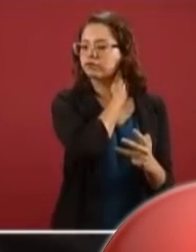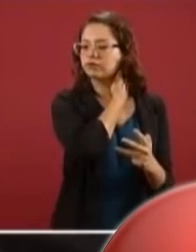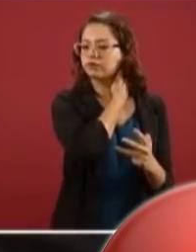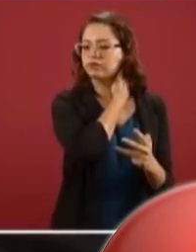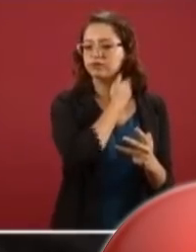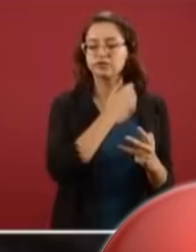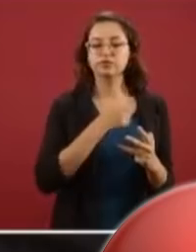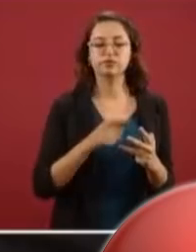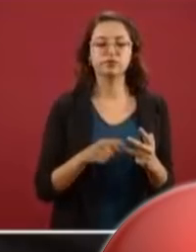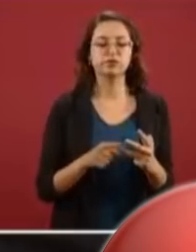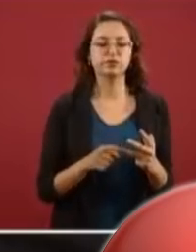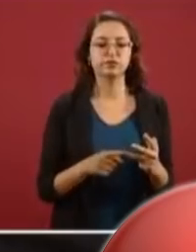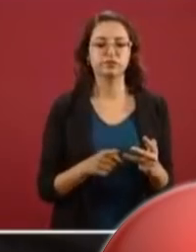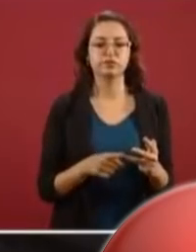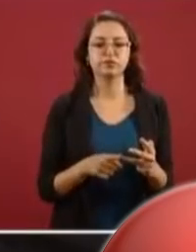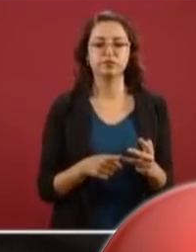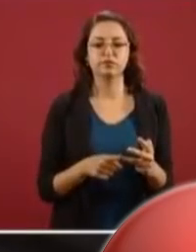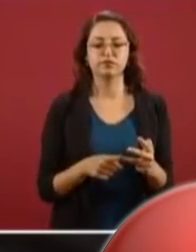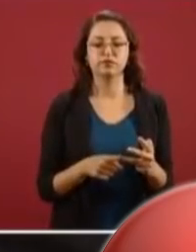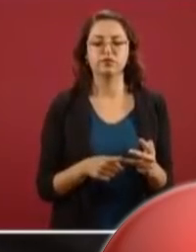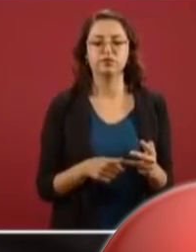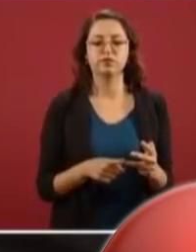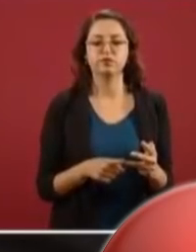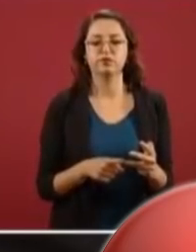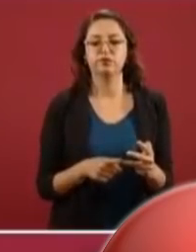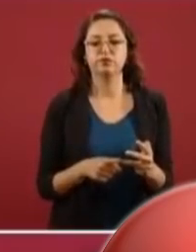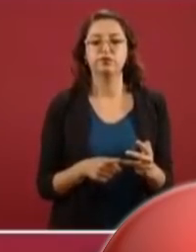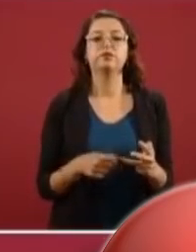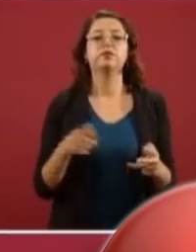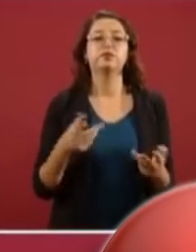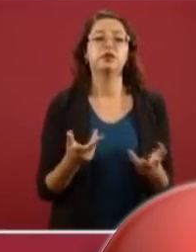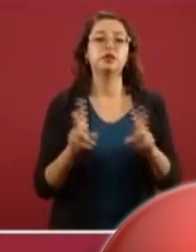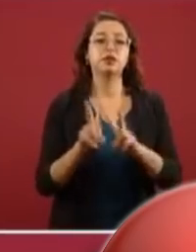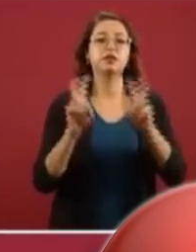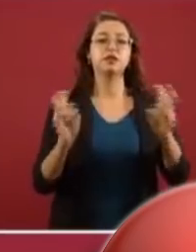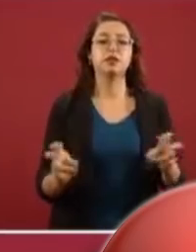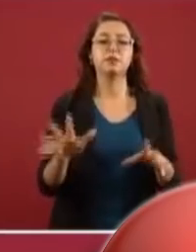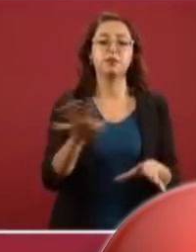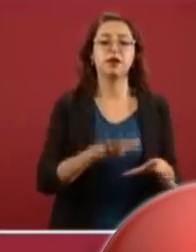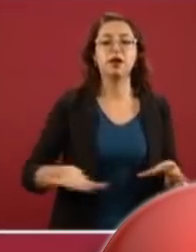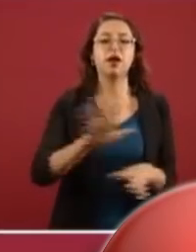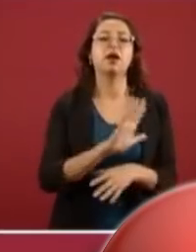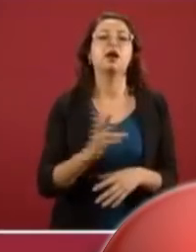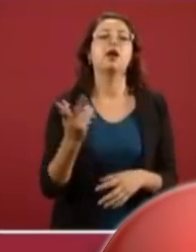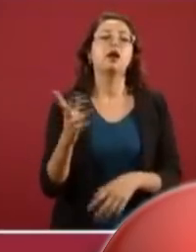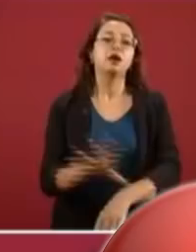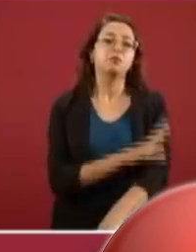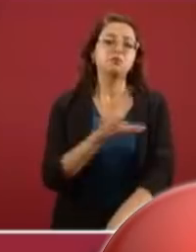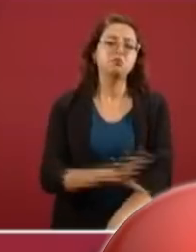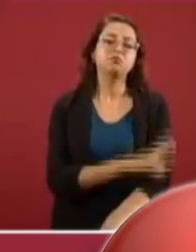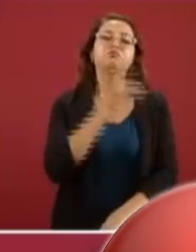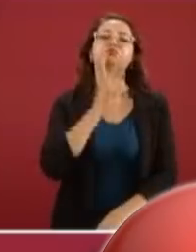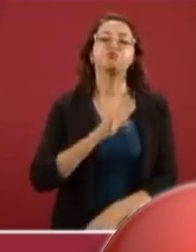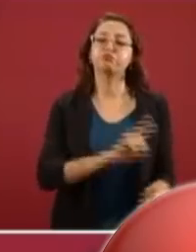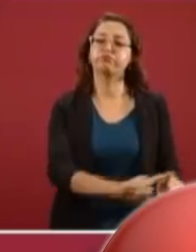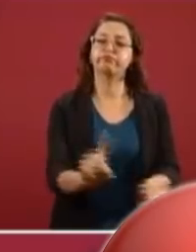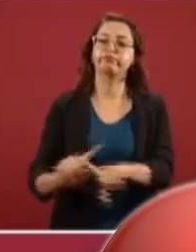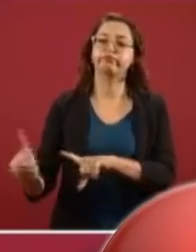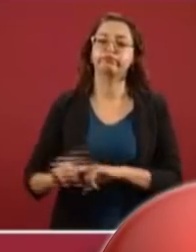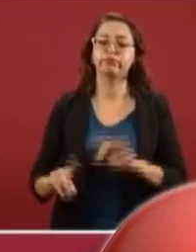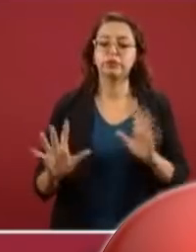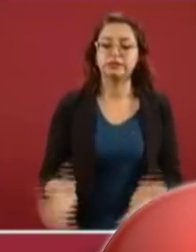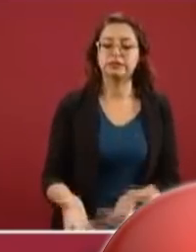de rescate del sector energético. Por eso nos